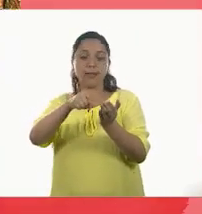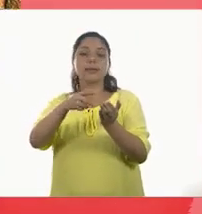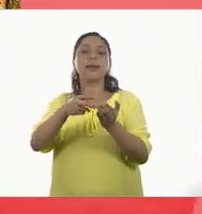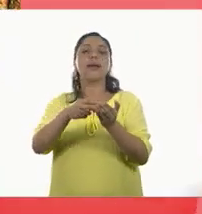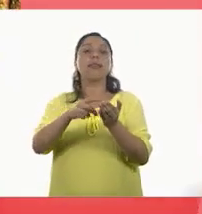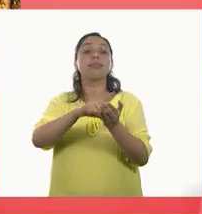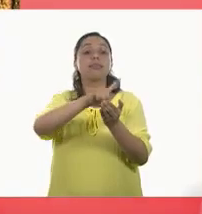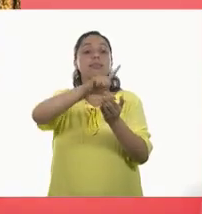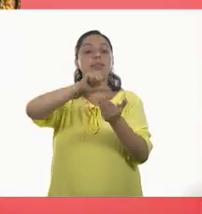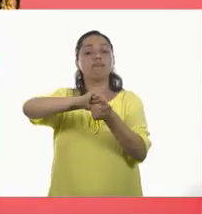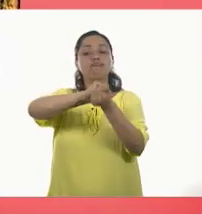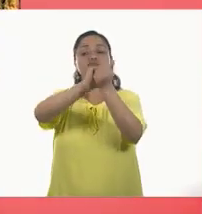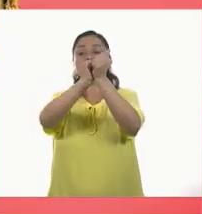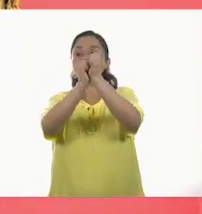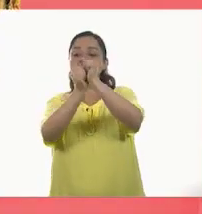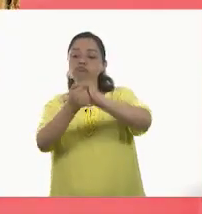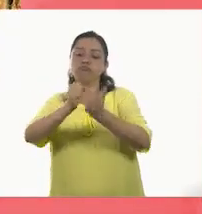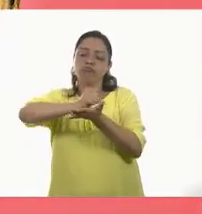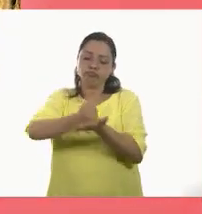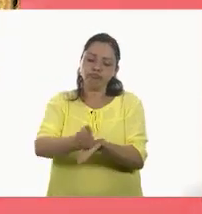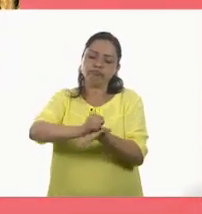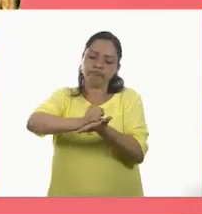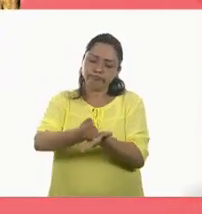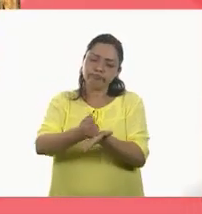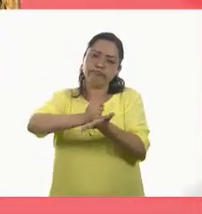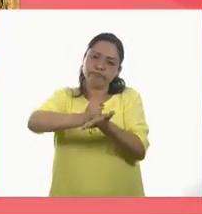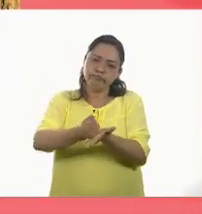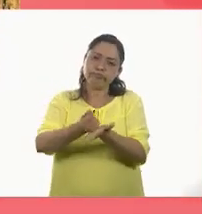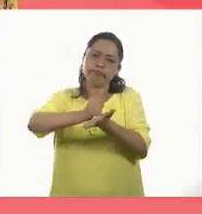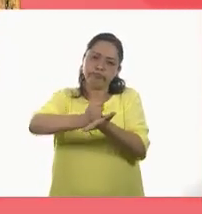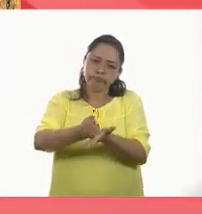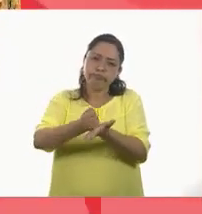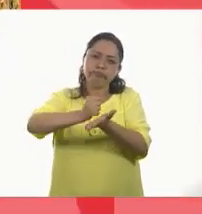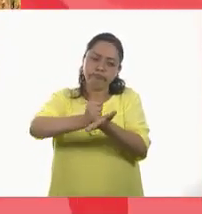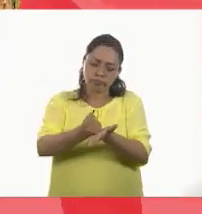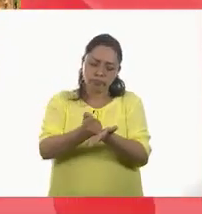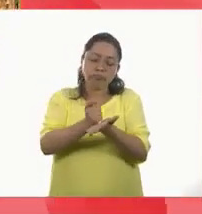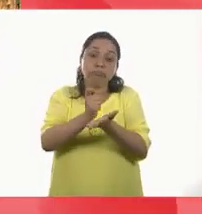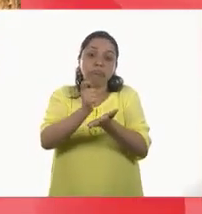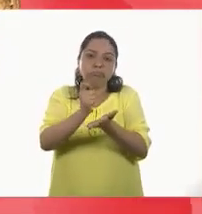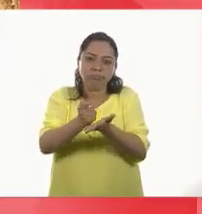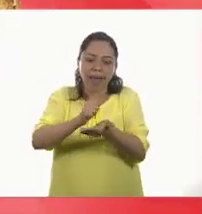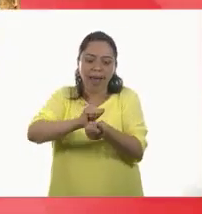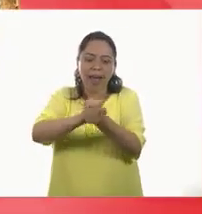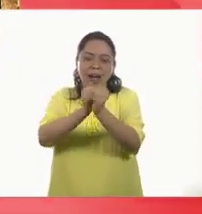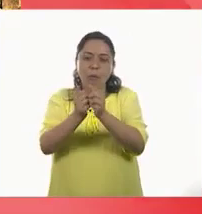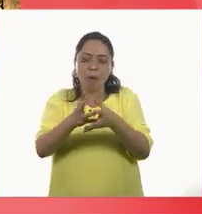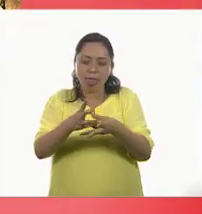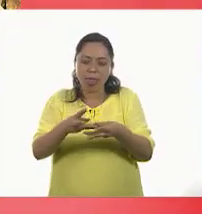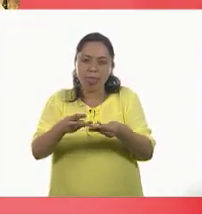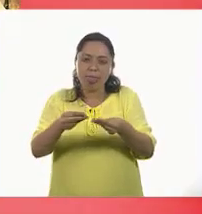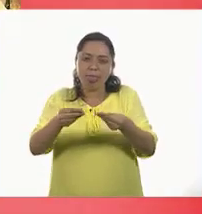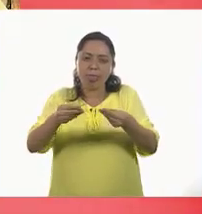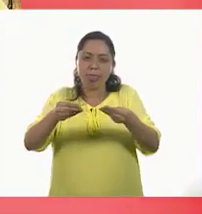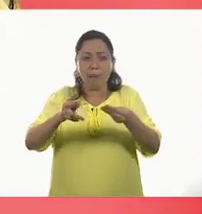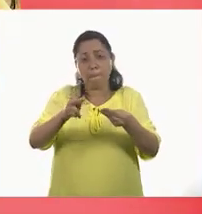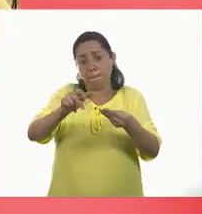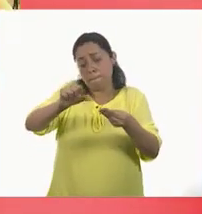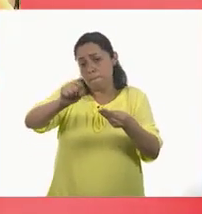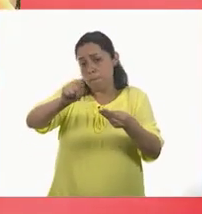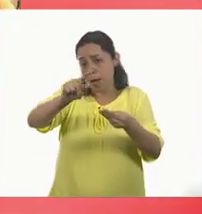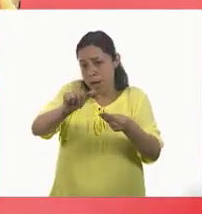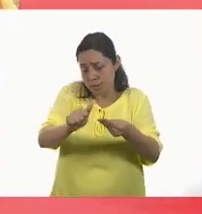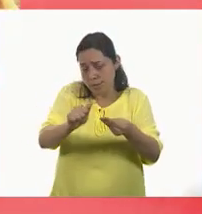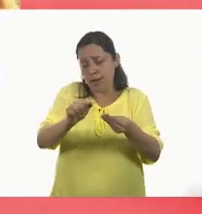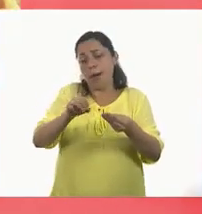un proceso de molienda de donde los fragmentos de cacao sólido se convierten en una pasta conocida como pasta,